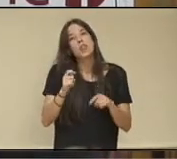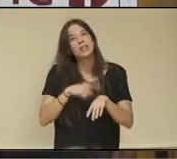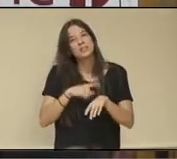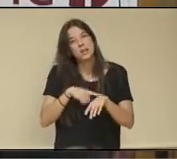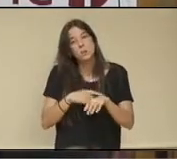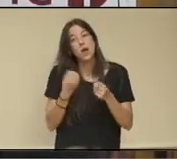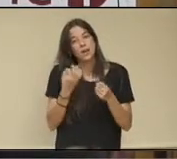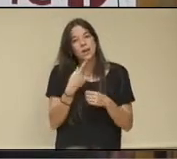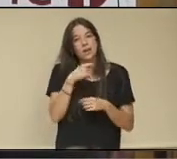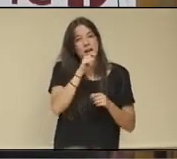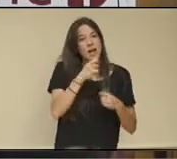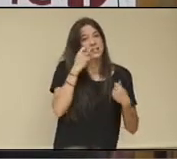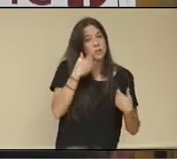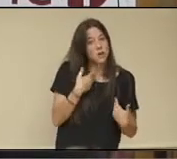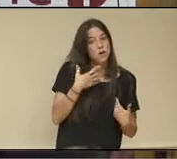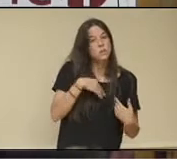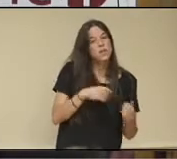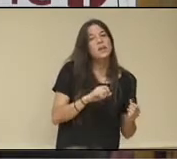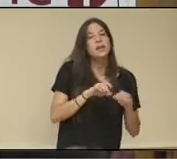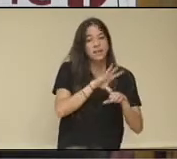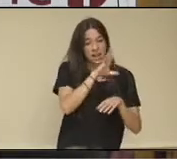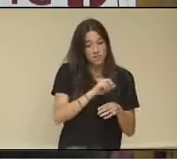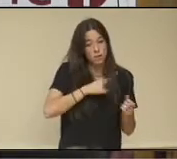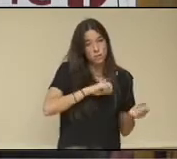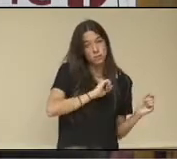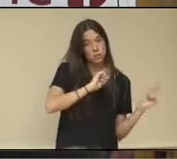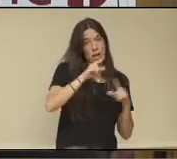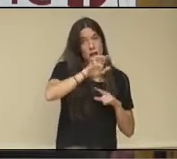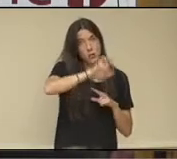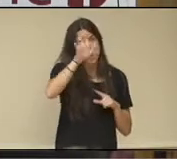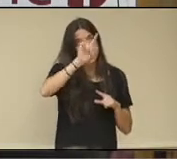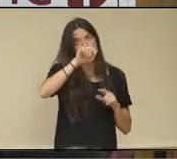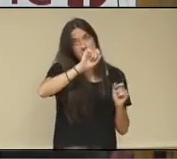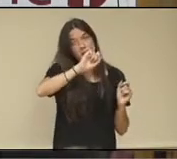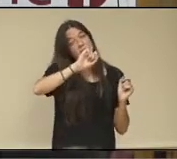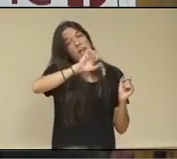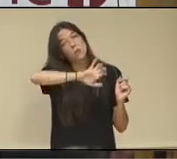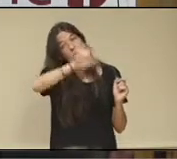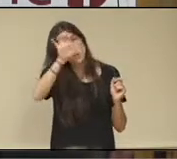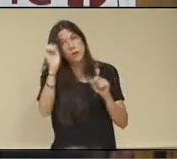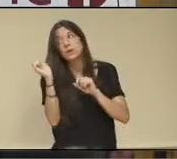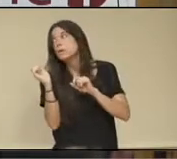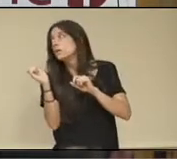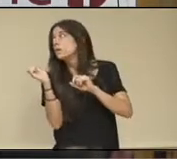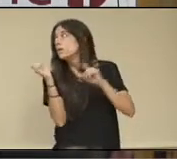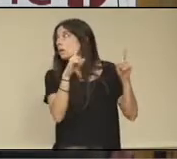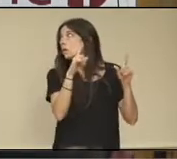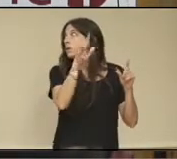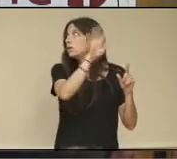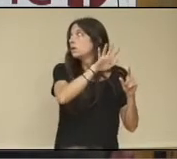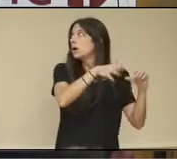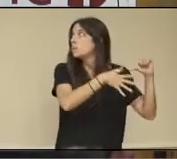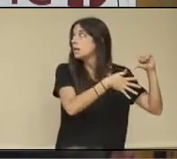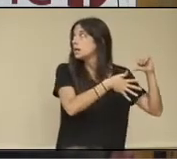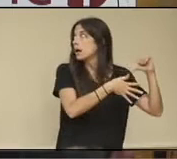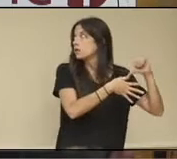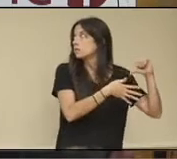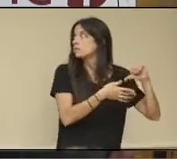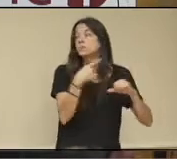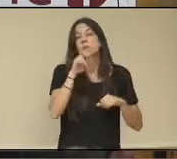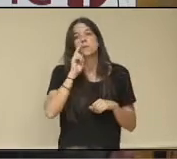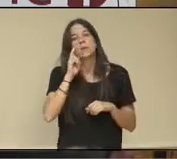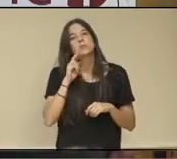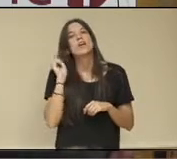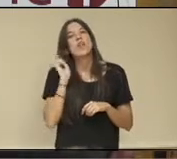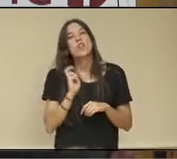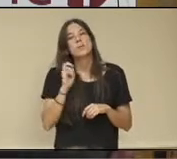desde África a Europa y de Europa al continente, y hoy tenemos las cepas que serían del linaje 4,